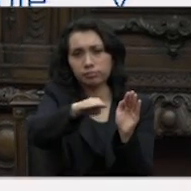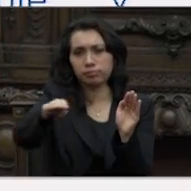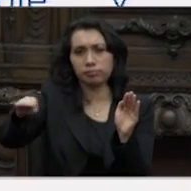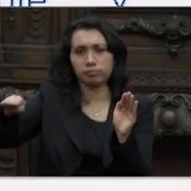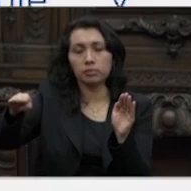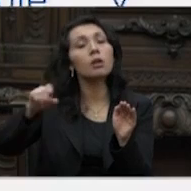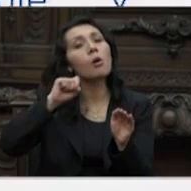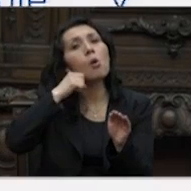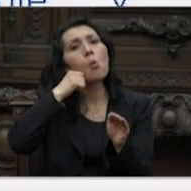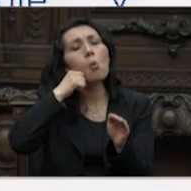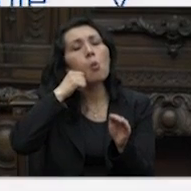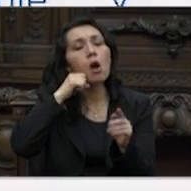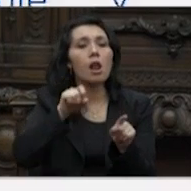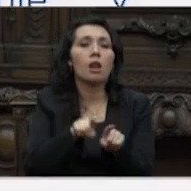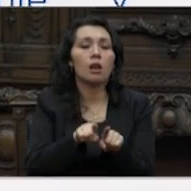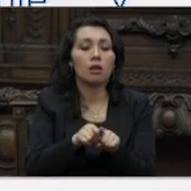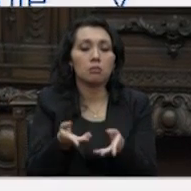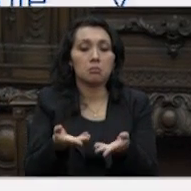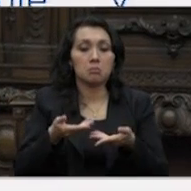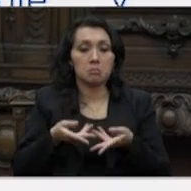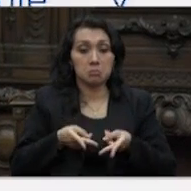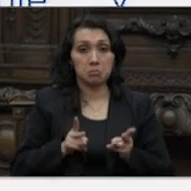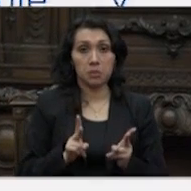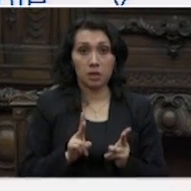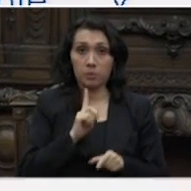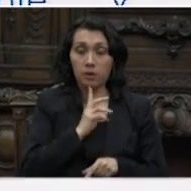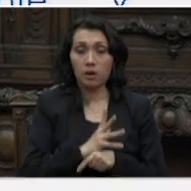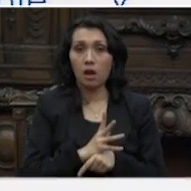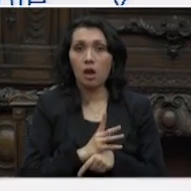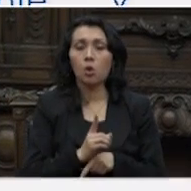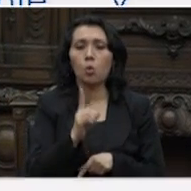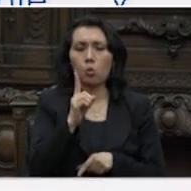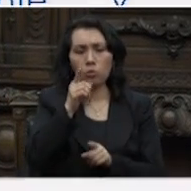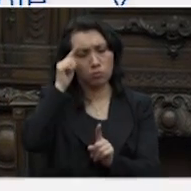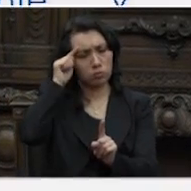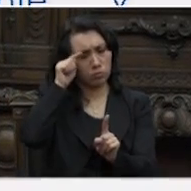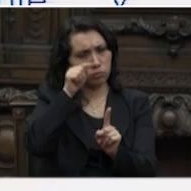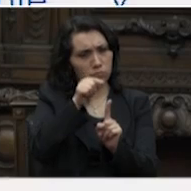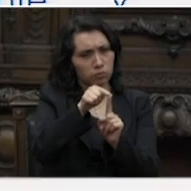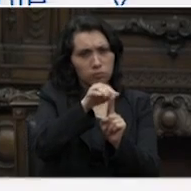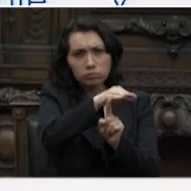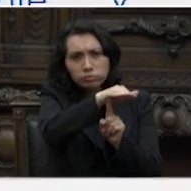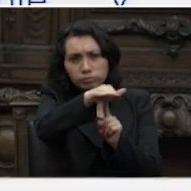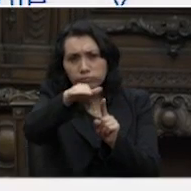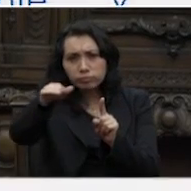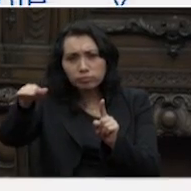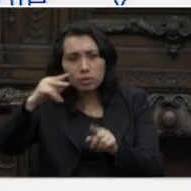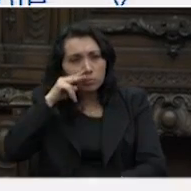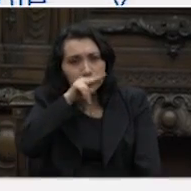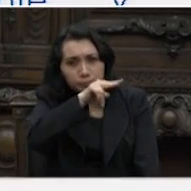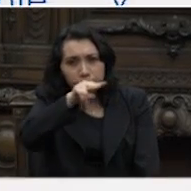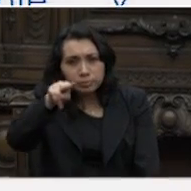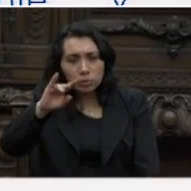horizontalizadoras, o sea, son categorías que nos permiten tener un horizonte universal. Entonces,